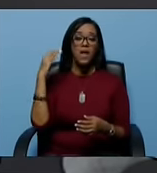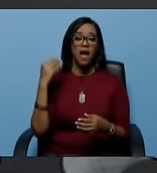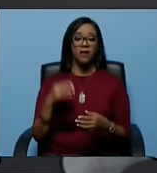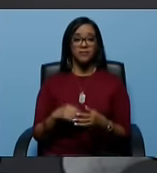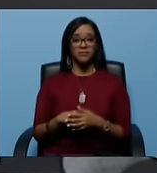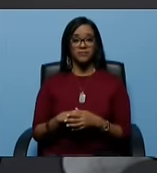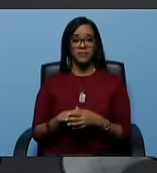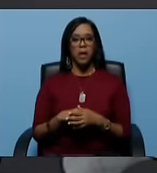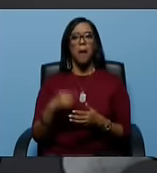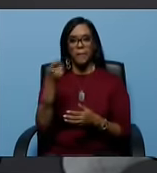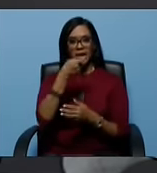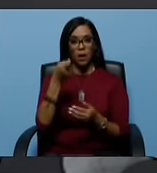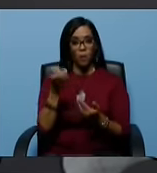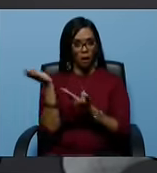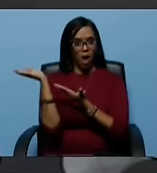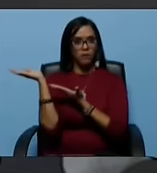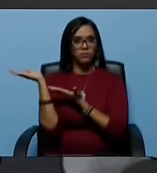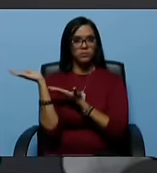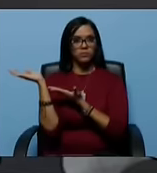Vayan a buscarlo para allá.